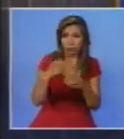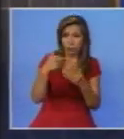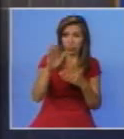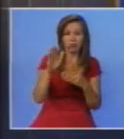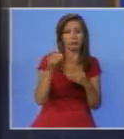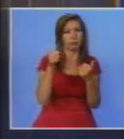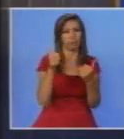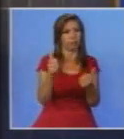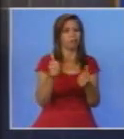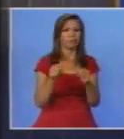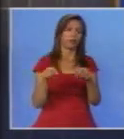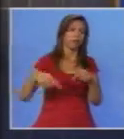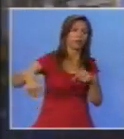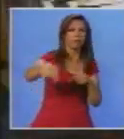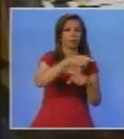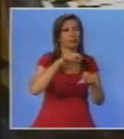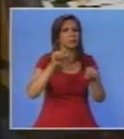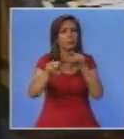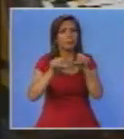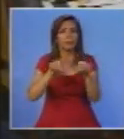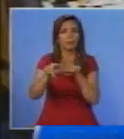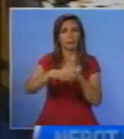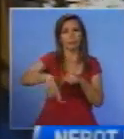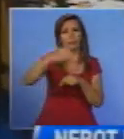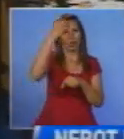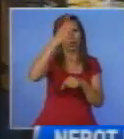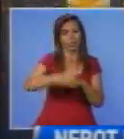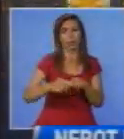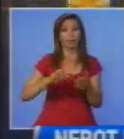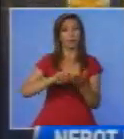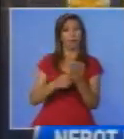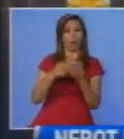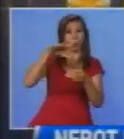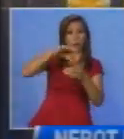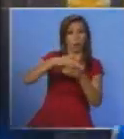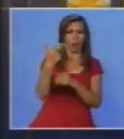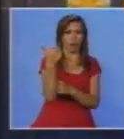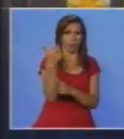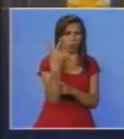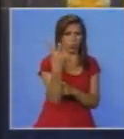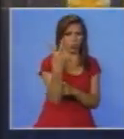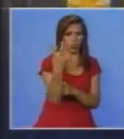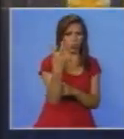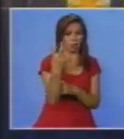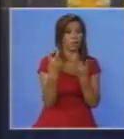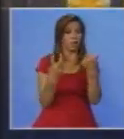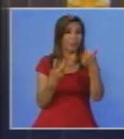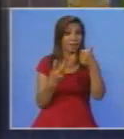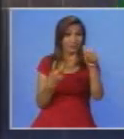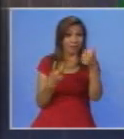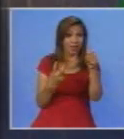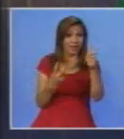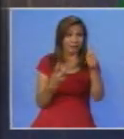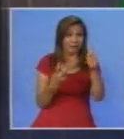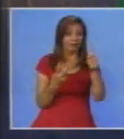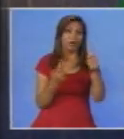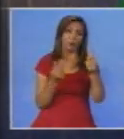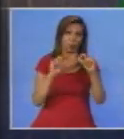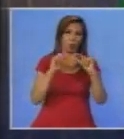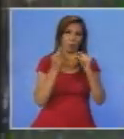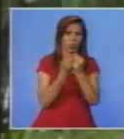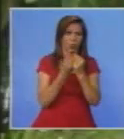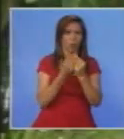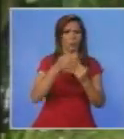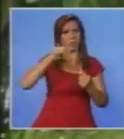temas de interés para su jurisdicción. Es decir, necesita 12 votos, pero solo 10 de los concejales son de Madera de Guerrero, los otros 5 de